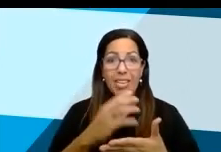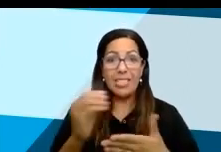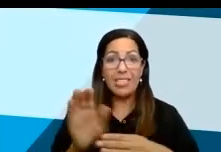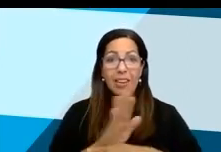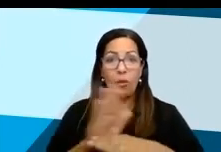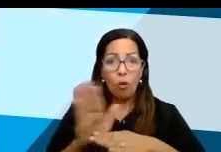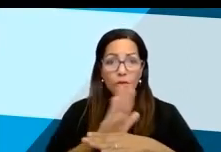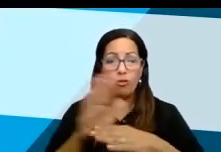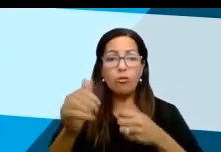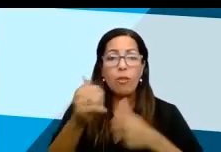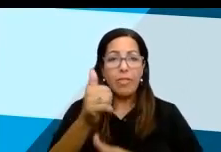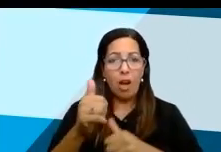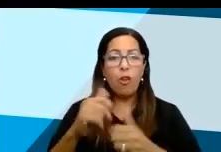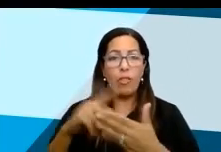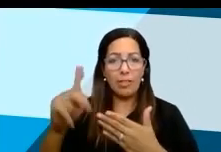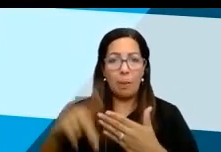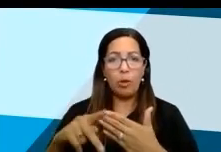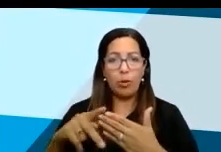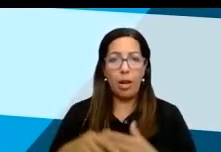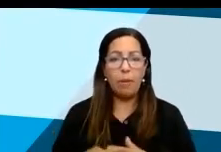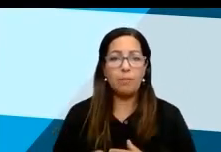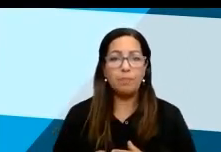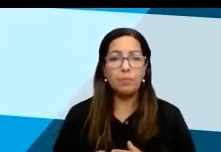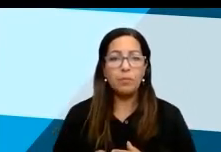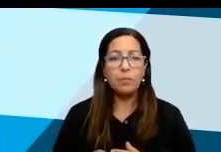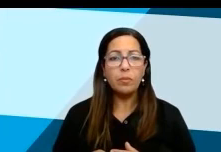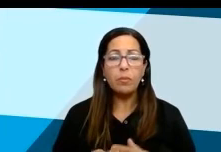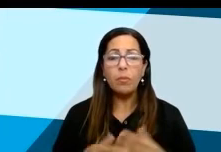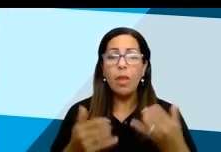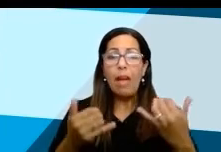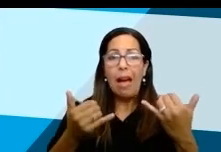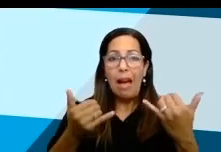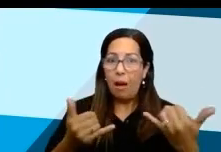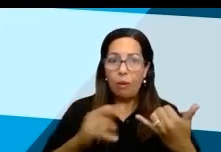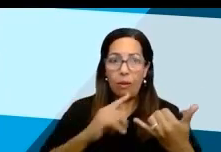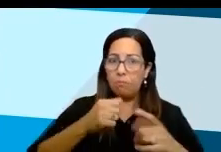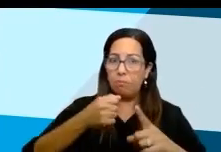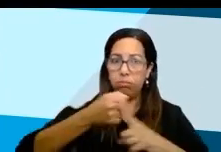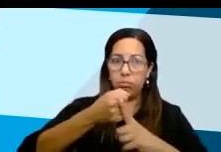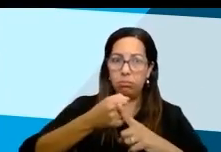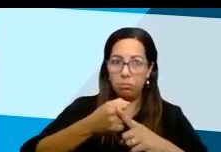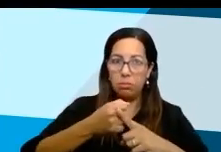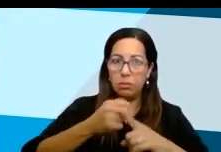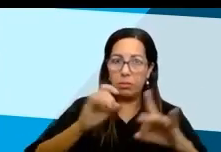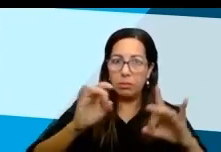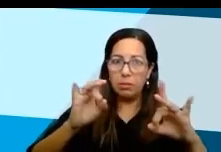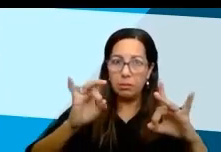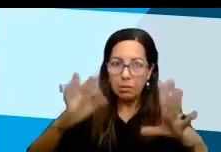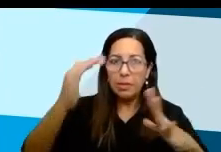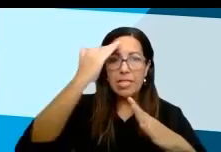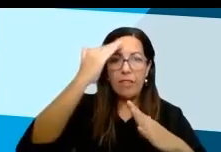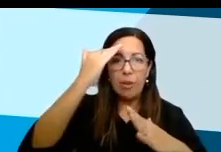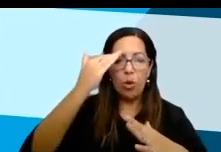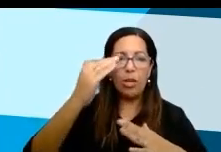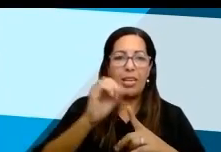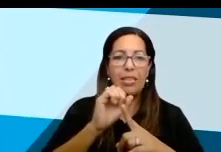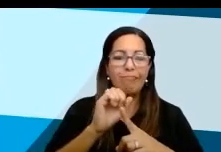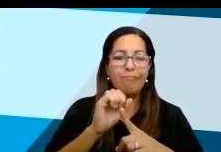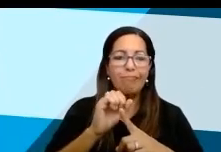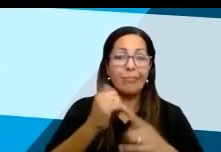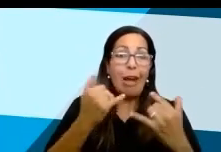programa CDBGDR. En este momento por el que atravesamos y a pesar de las circunstancias especiales que